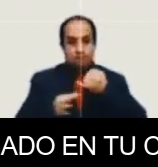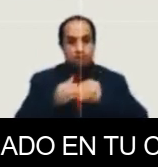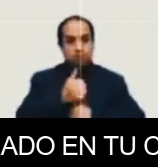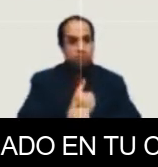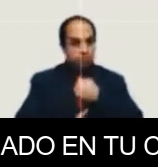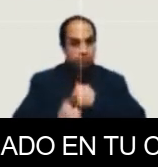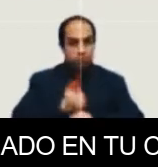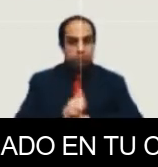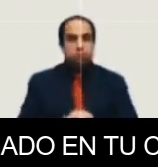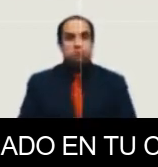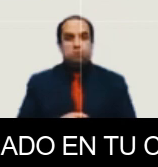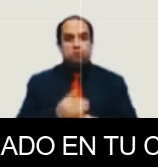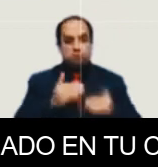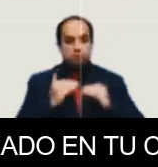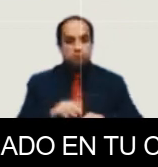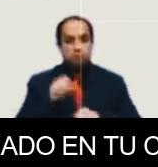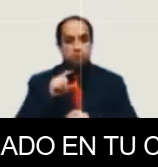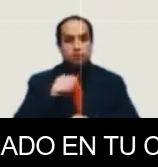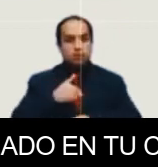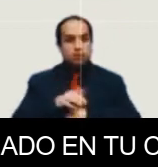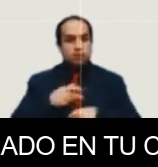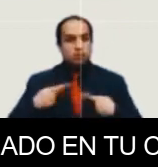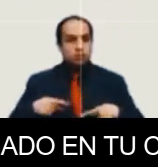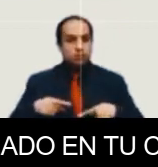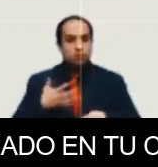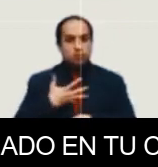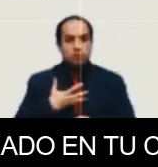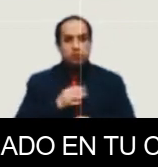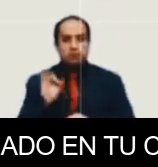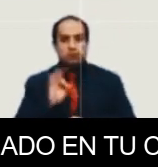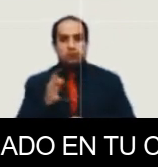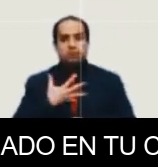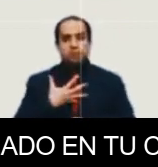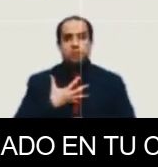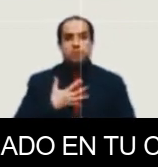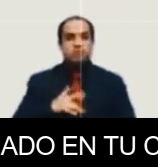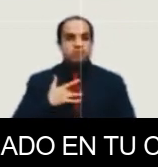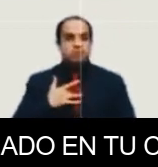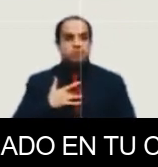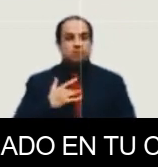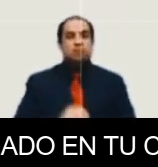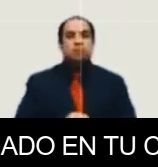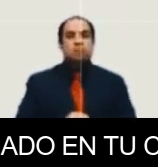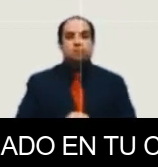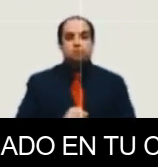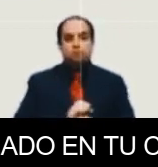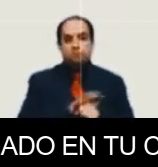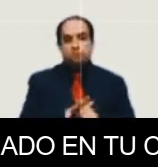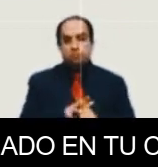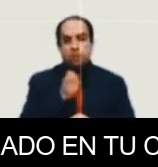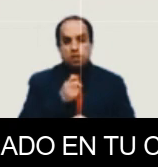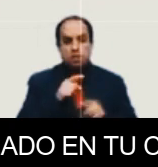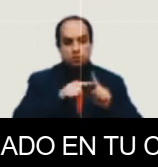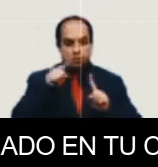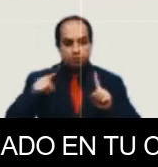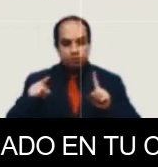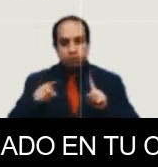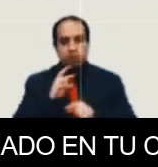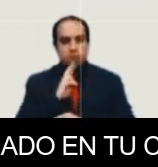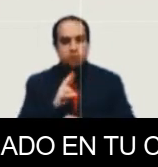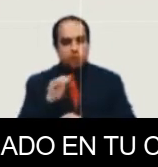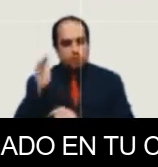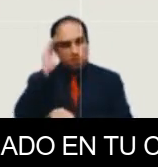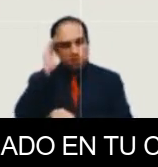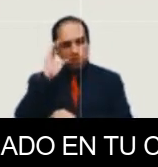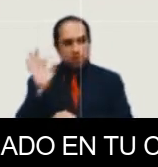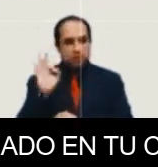Siguiente. Eso se traduce también en el número de personas que salen sospechosos a una sintomatología COVID y pueden ver que estas gráficas son consecuentes con pensar en tal vez